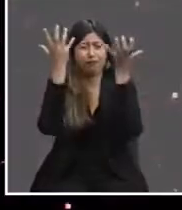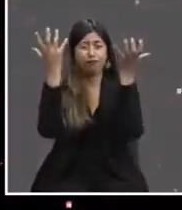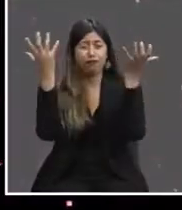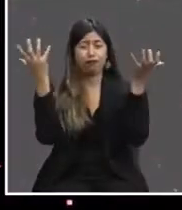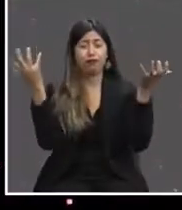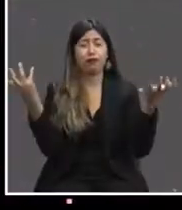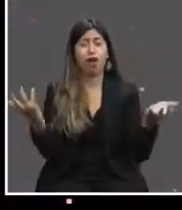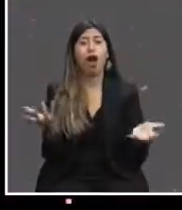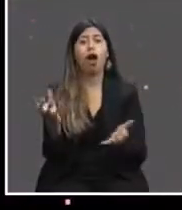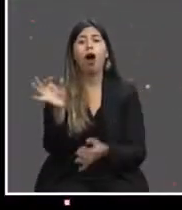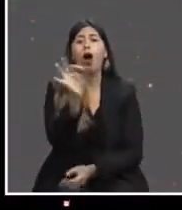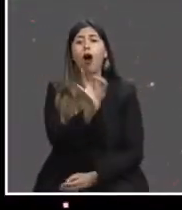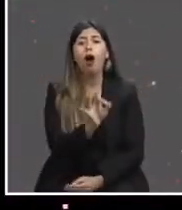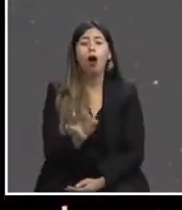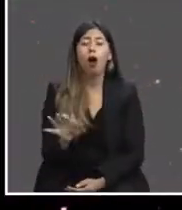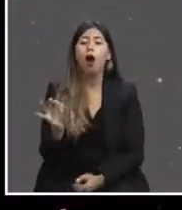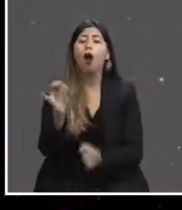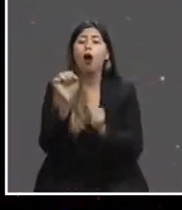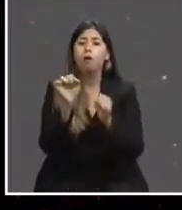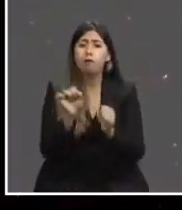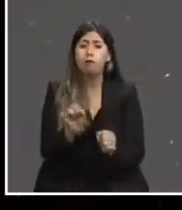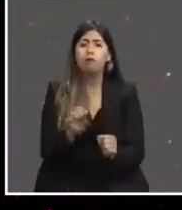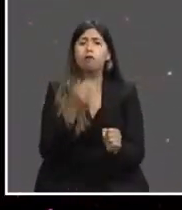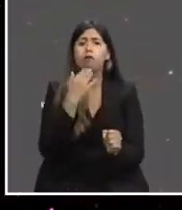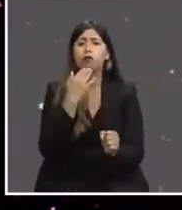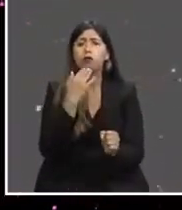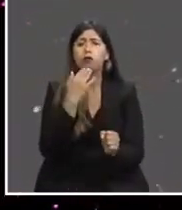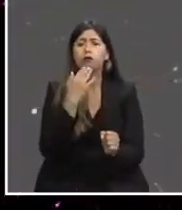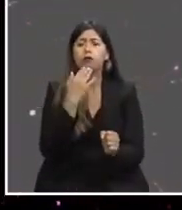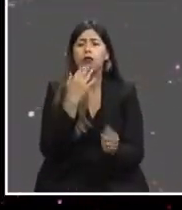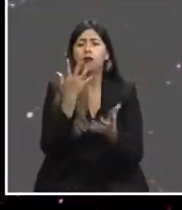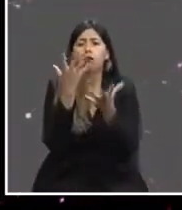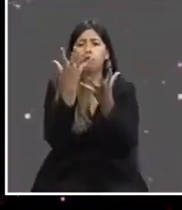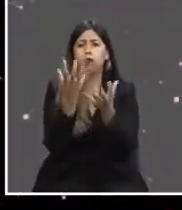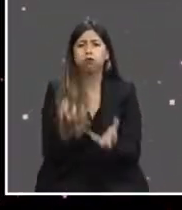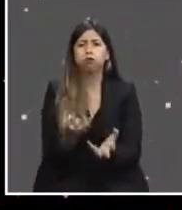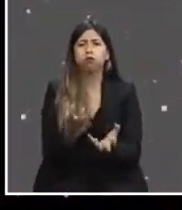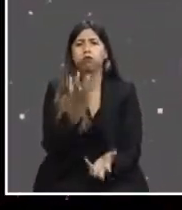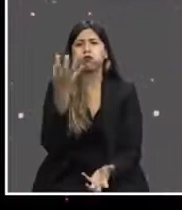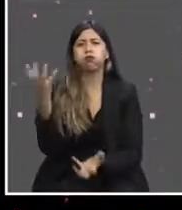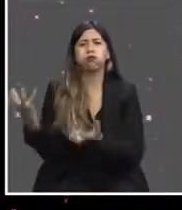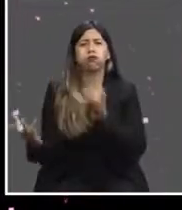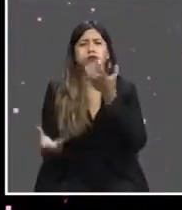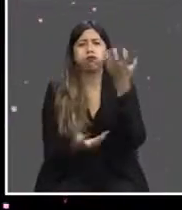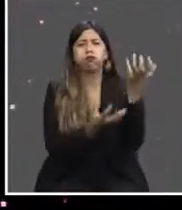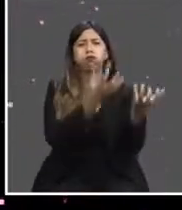o pueden explotar de forma explosiva. Entonces,